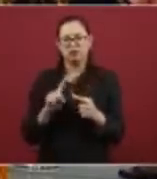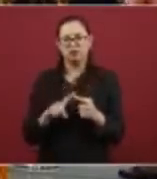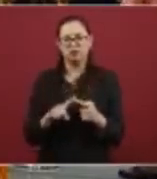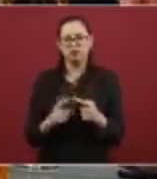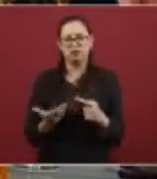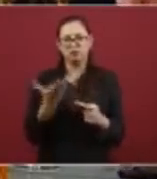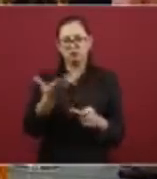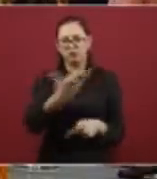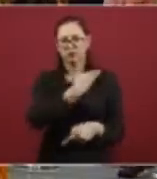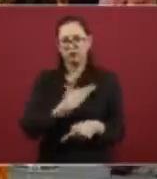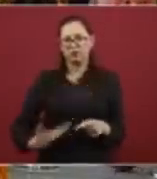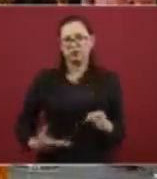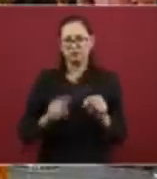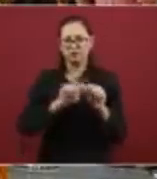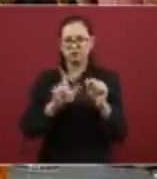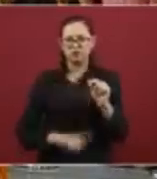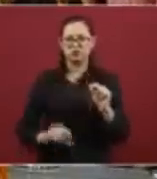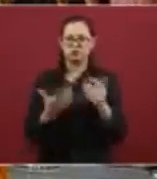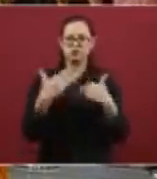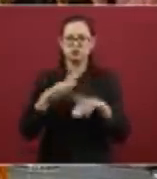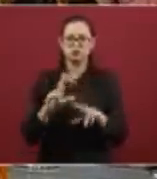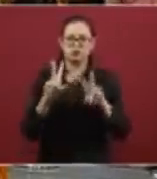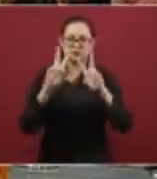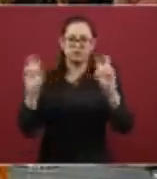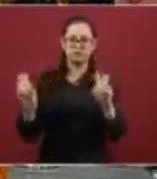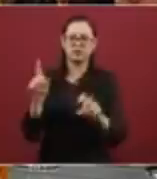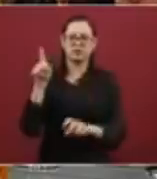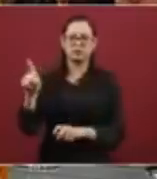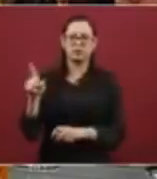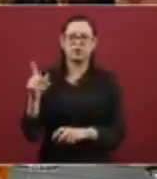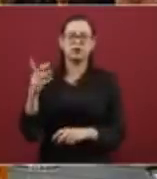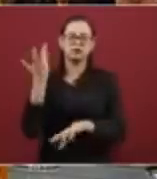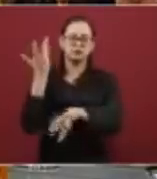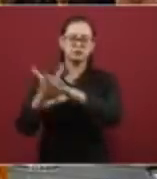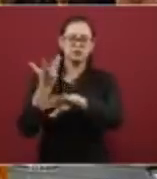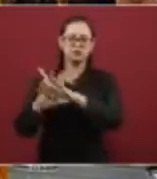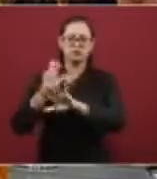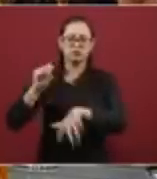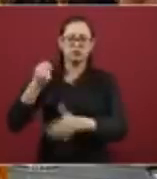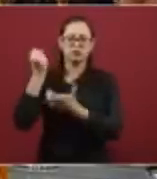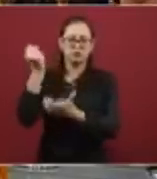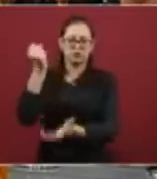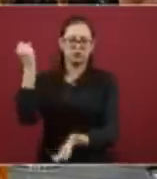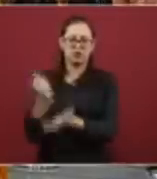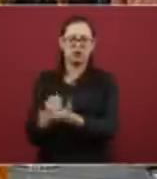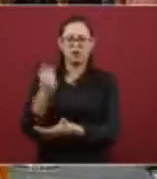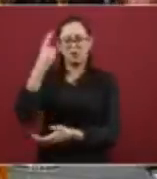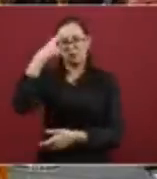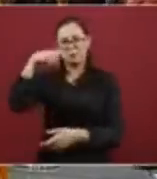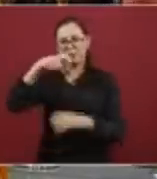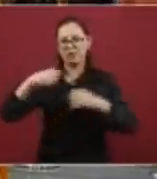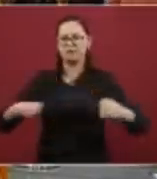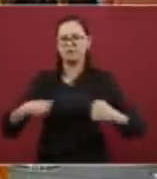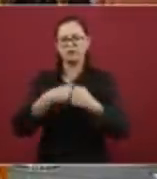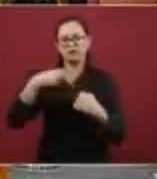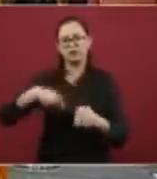de la República respecto a la aprobación de presupuesto en el Congreso de Estados Unidos para la construcción del muro en la frontera norte de nosotros,